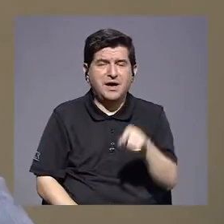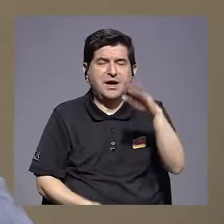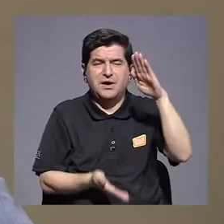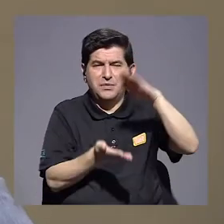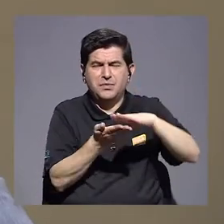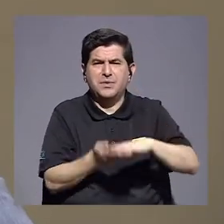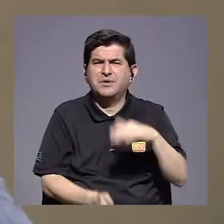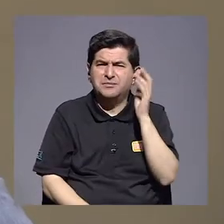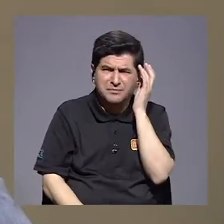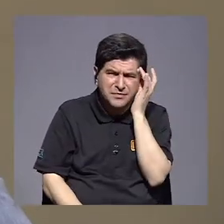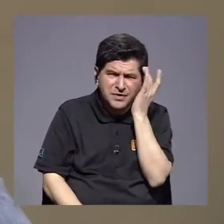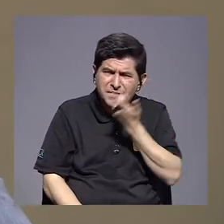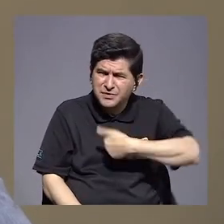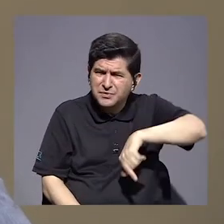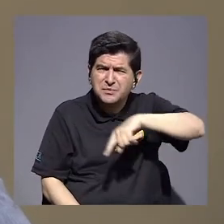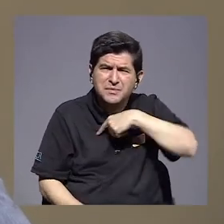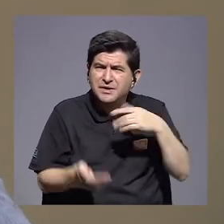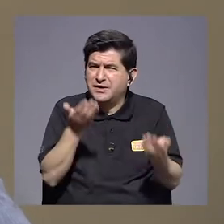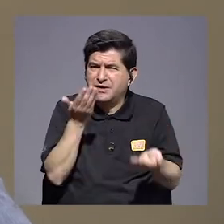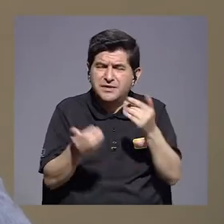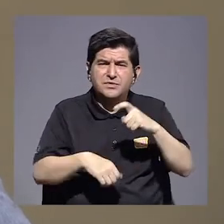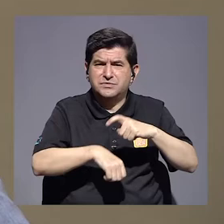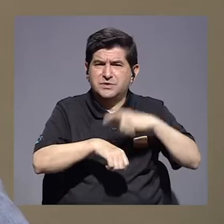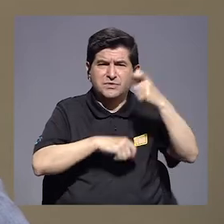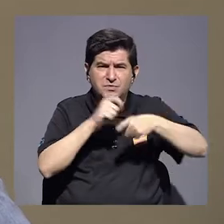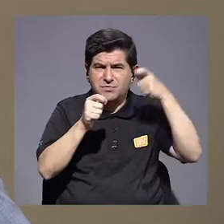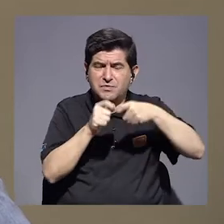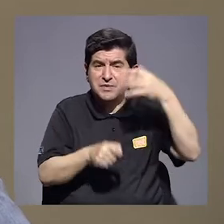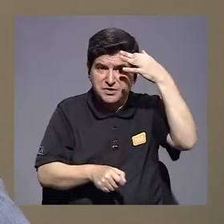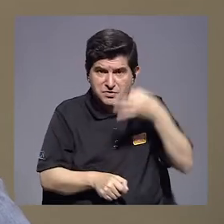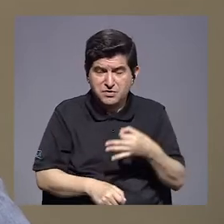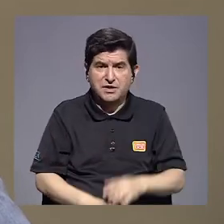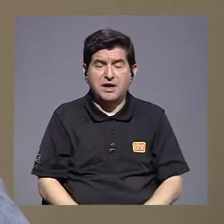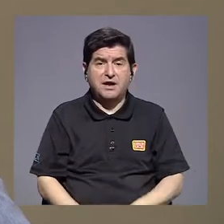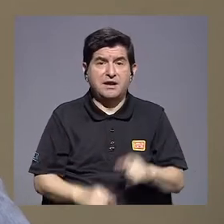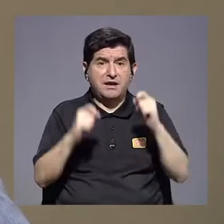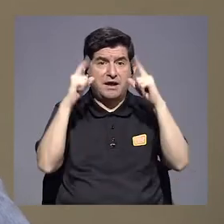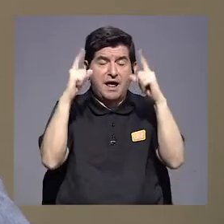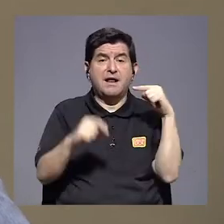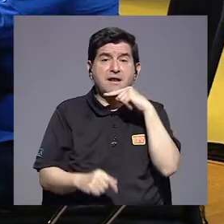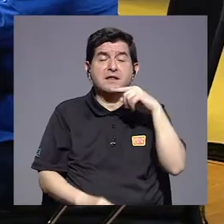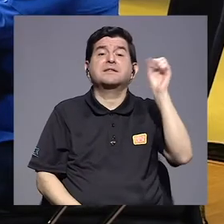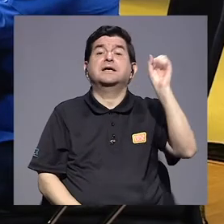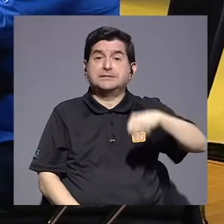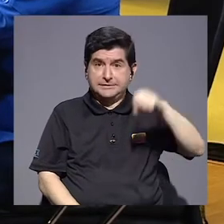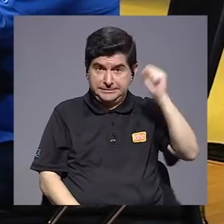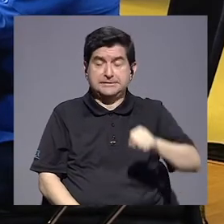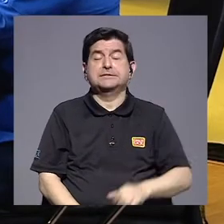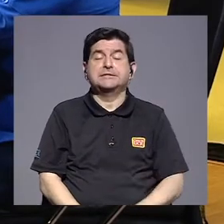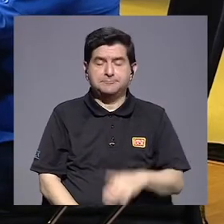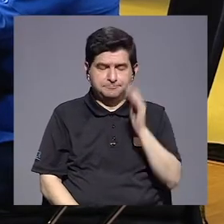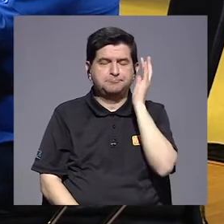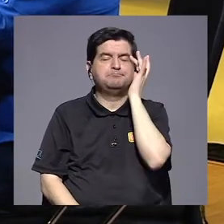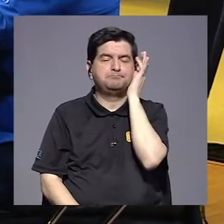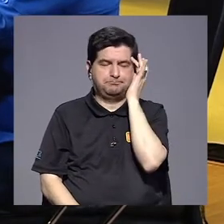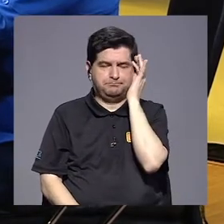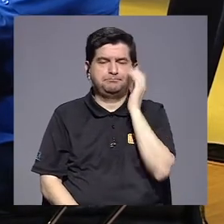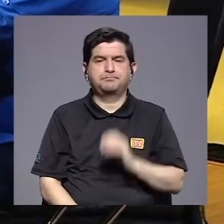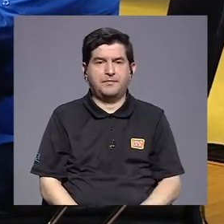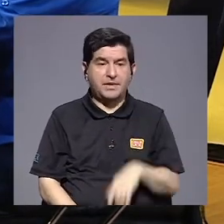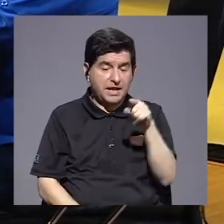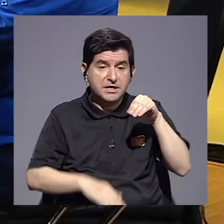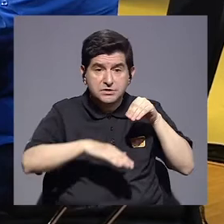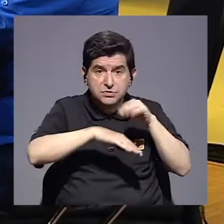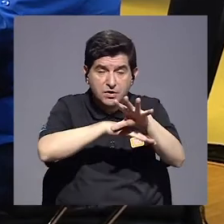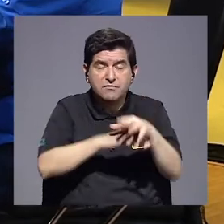hayan eso disminuido? Para que en un momento determinado pensemos que estamos en una alerta roja. Sí, nos tiene que preocupar, porque esto